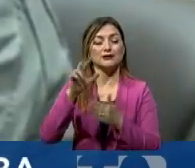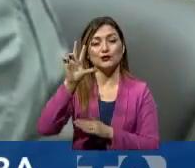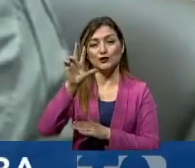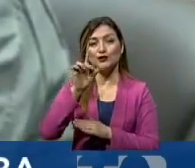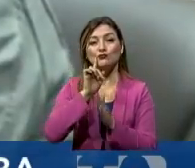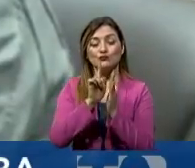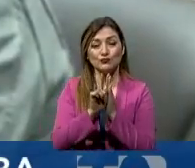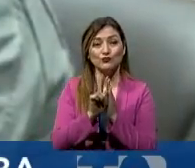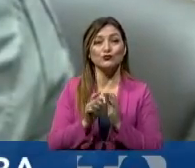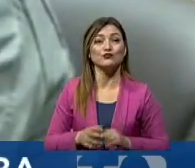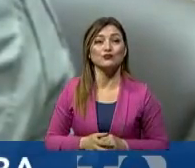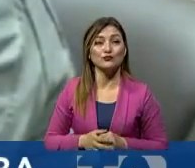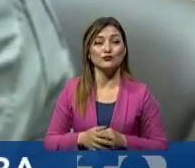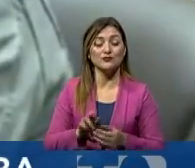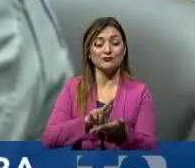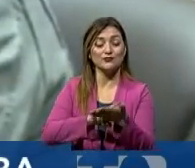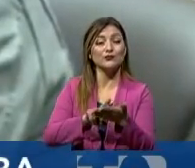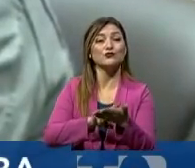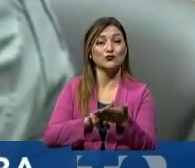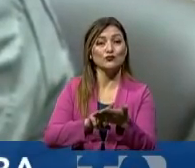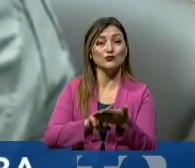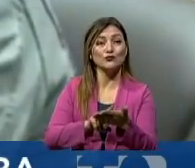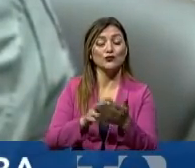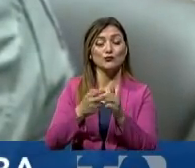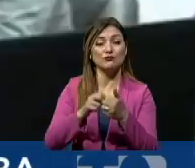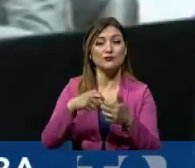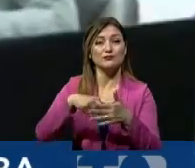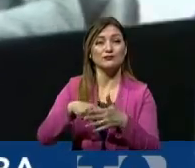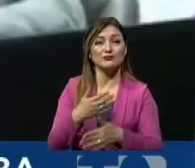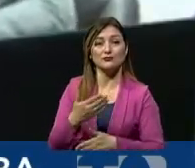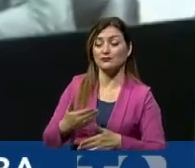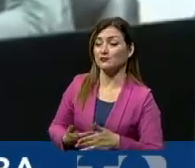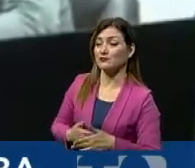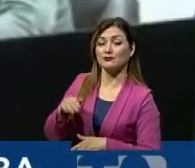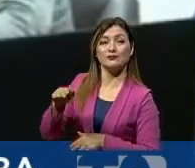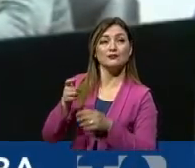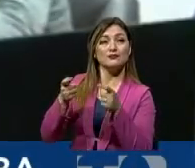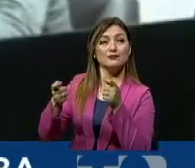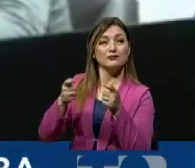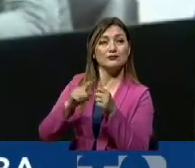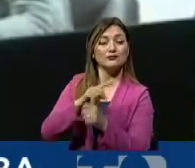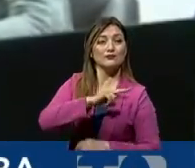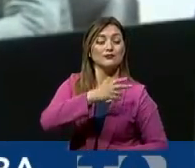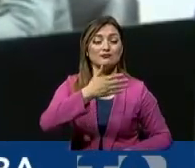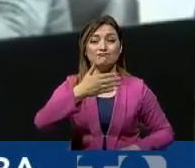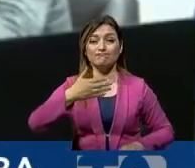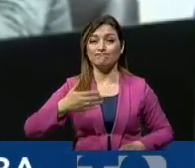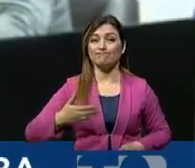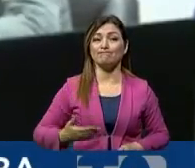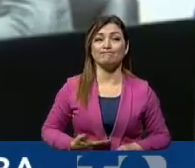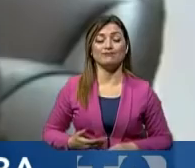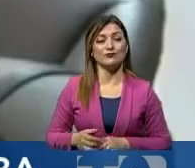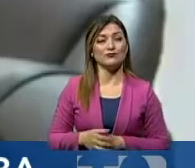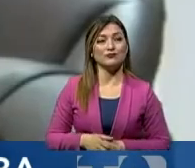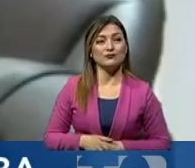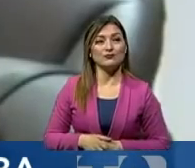sesión se tornó accidentada, incluso se apeló la presidencia de Yori y tomó control de la sesión el primer vicepresidente Virgilio